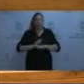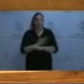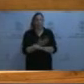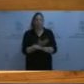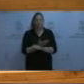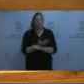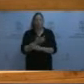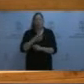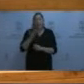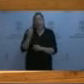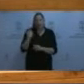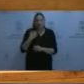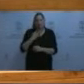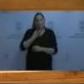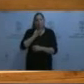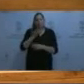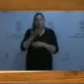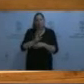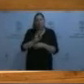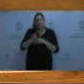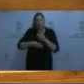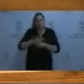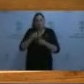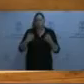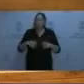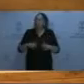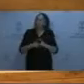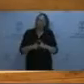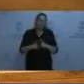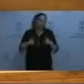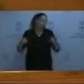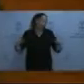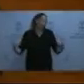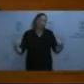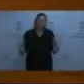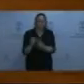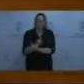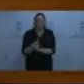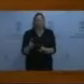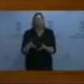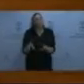anteriores portavoces también lo han hecho. Le pido No en esta un plus. extensión. Bien. No.